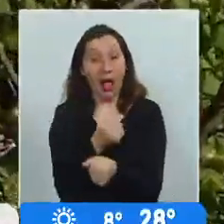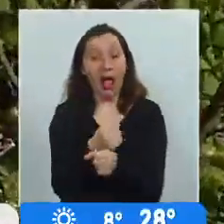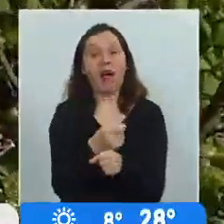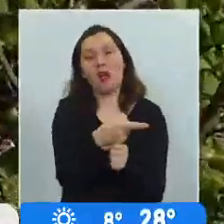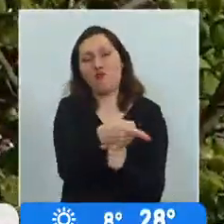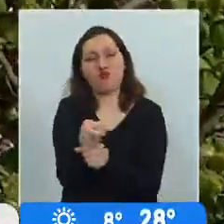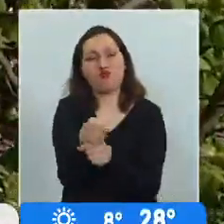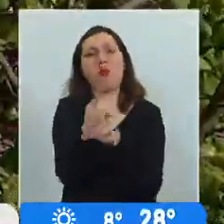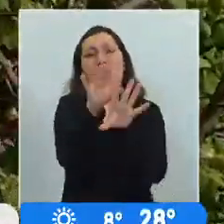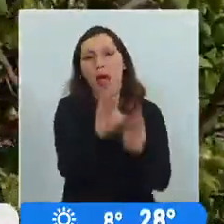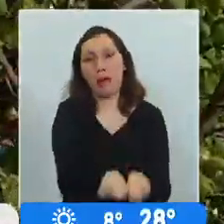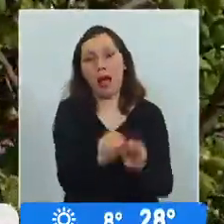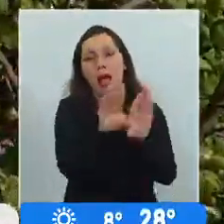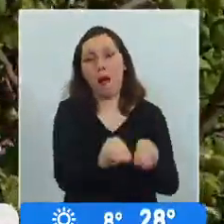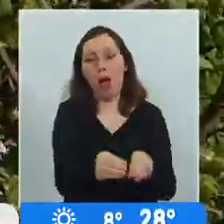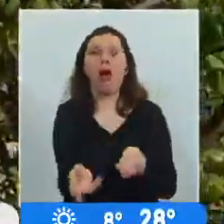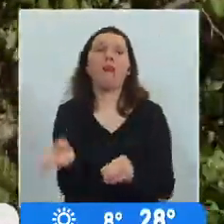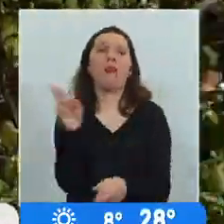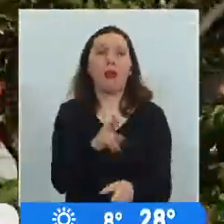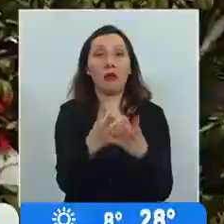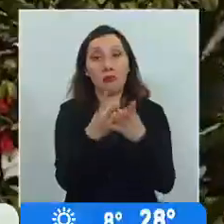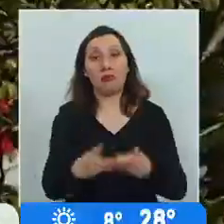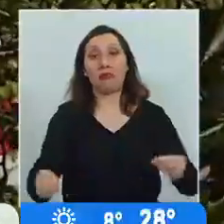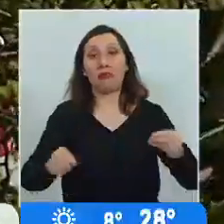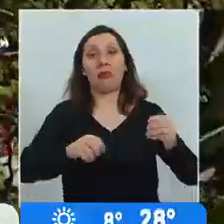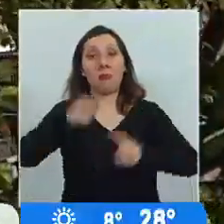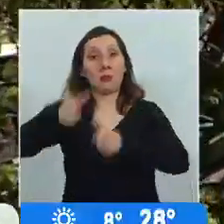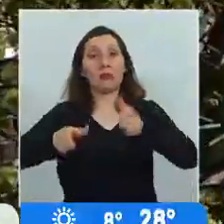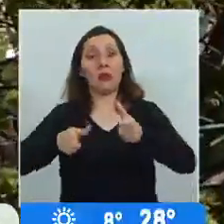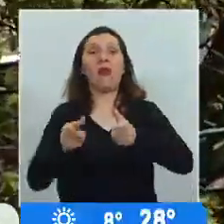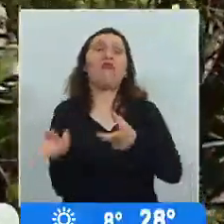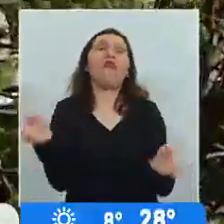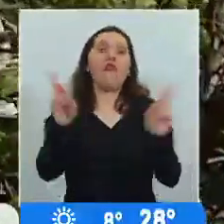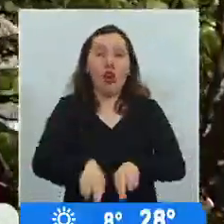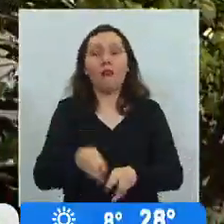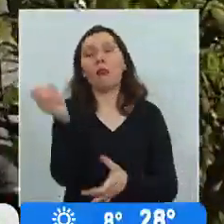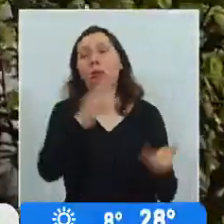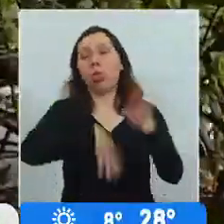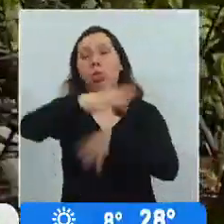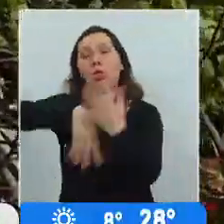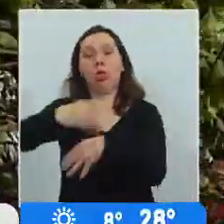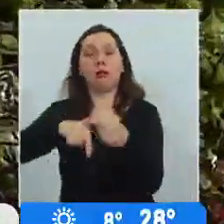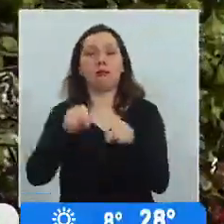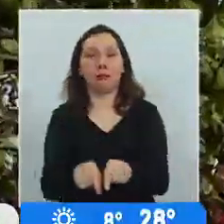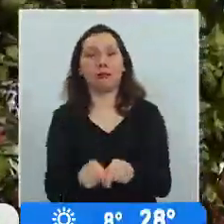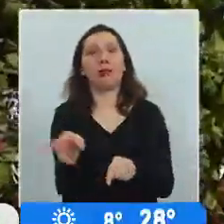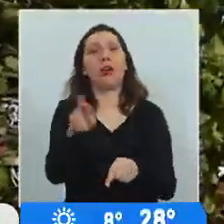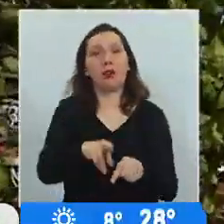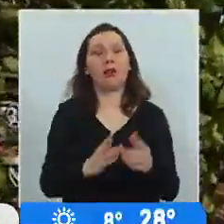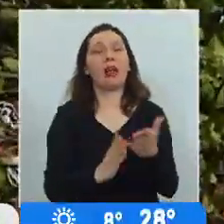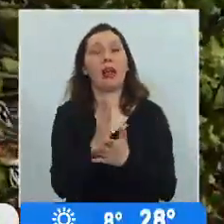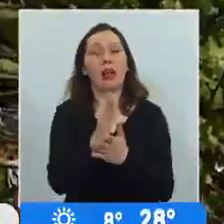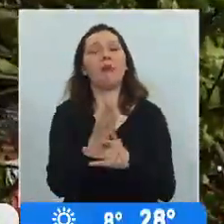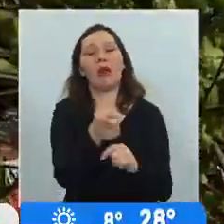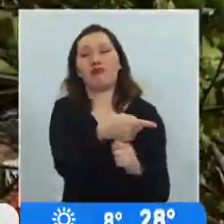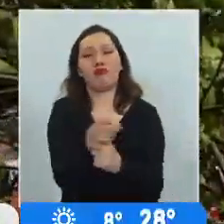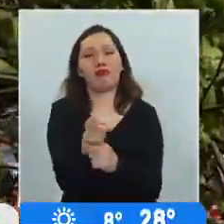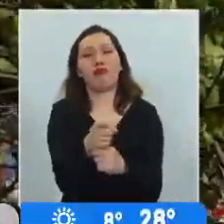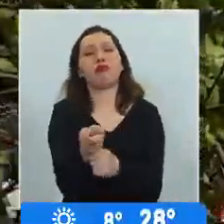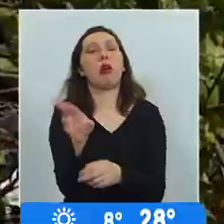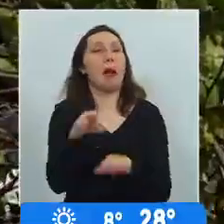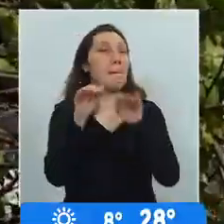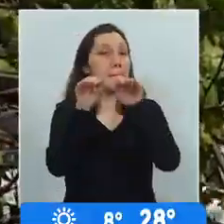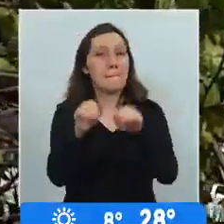lanzaguas, las apaga, disuelve este grupo. Sin embargo, vuelve a rearmarse y comienzan nuevamente con